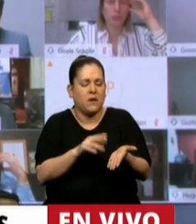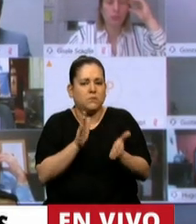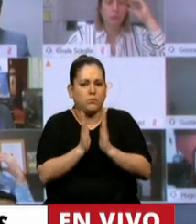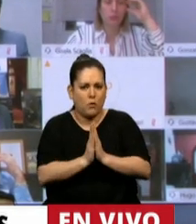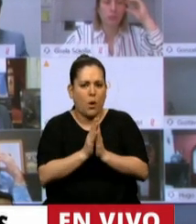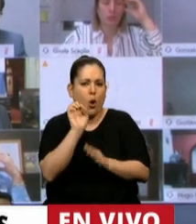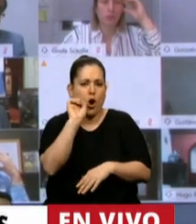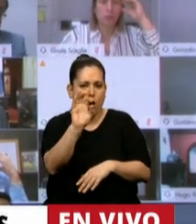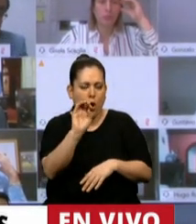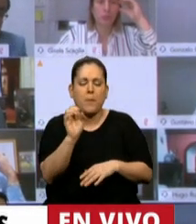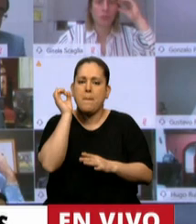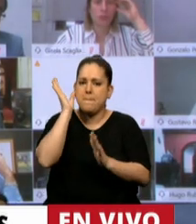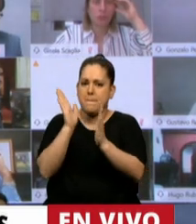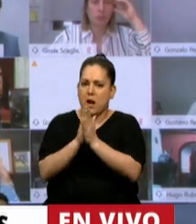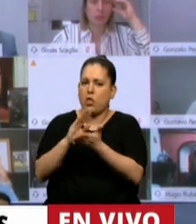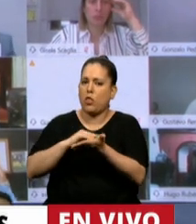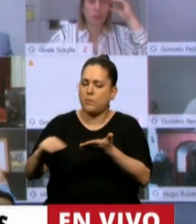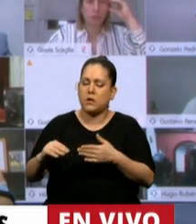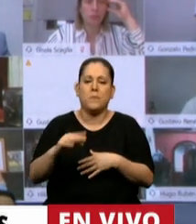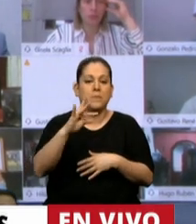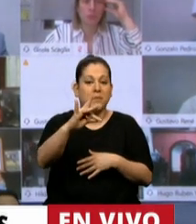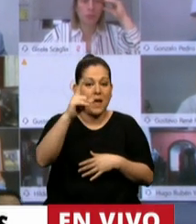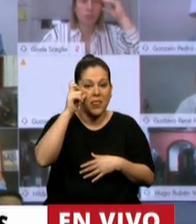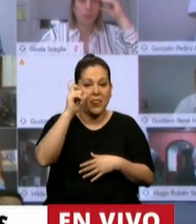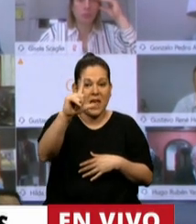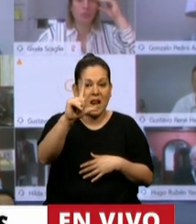queu Perdón diputado del Cerro